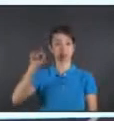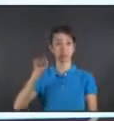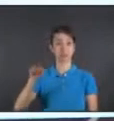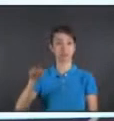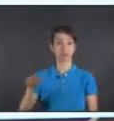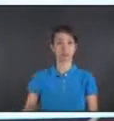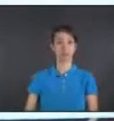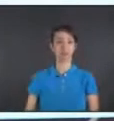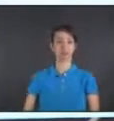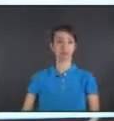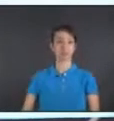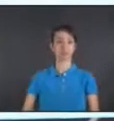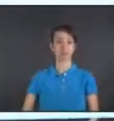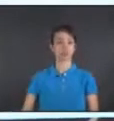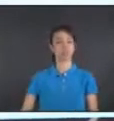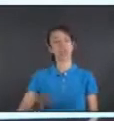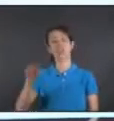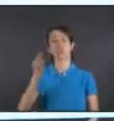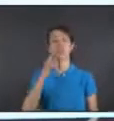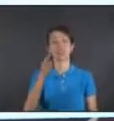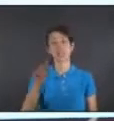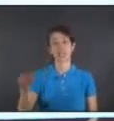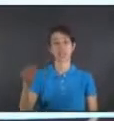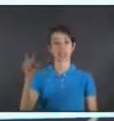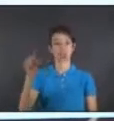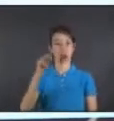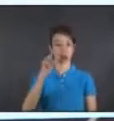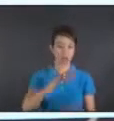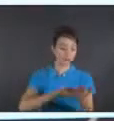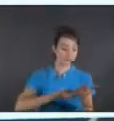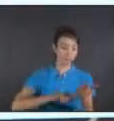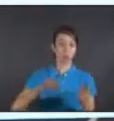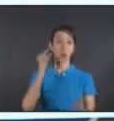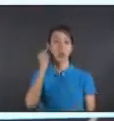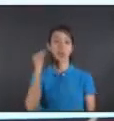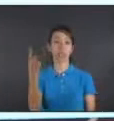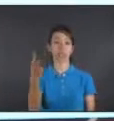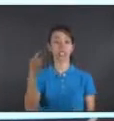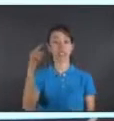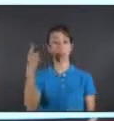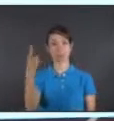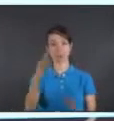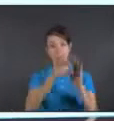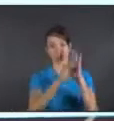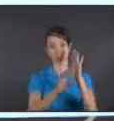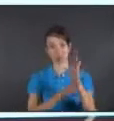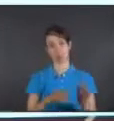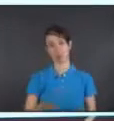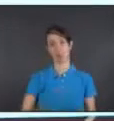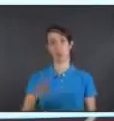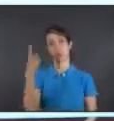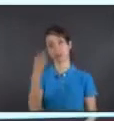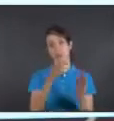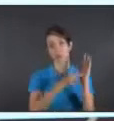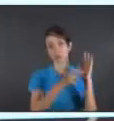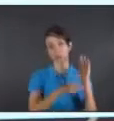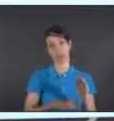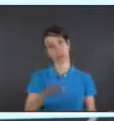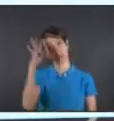día dimensionalmente me lleva hasta Génesis, el primer día de la creación, en lo que esto significa.